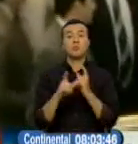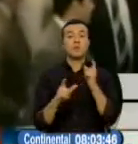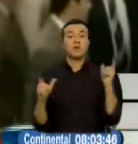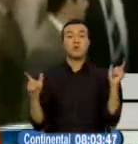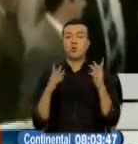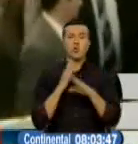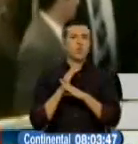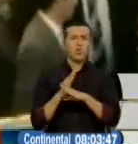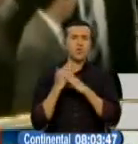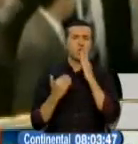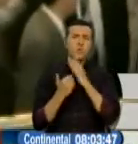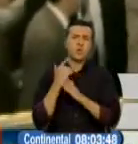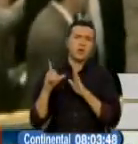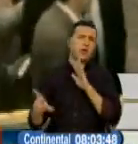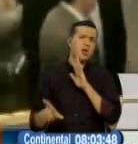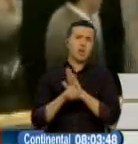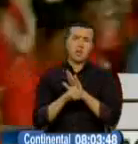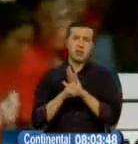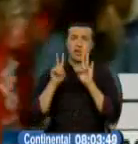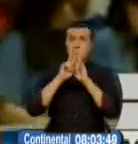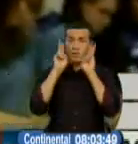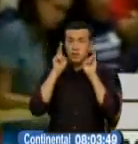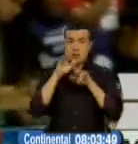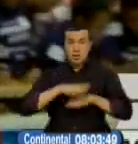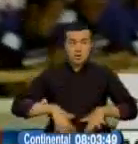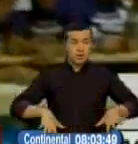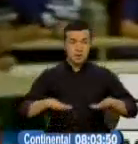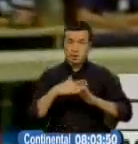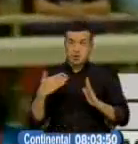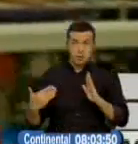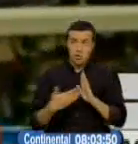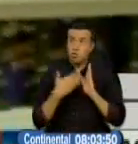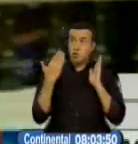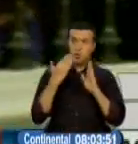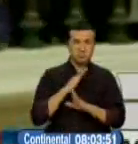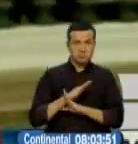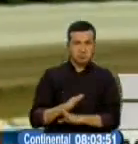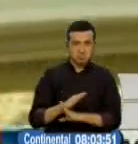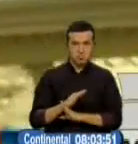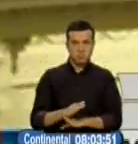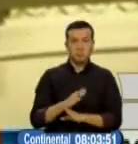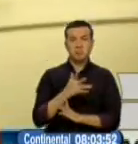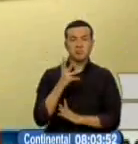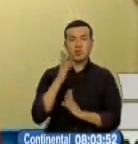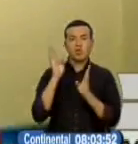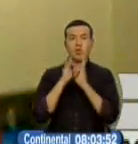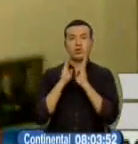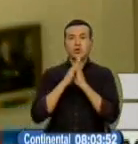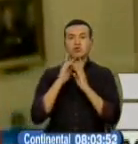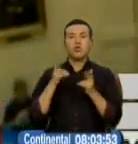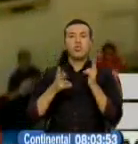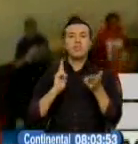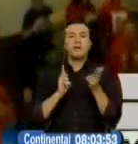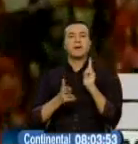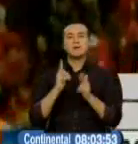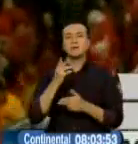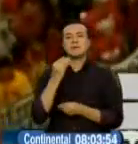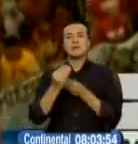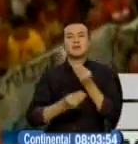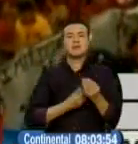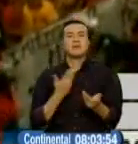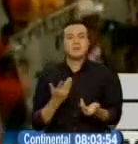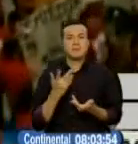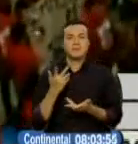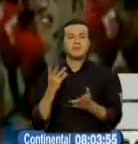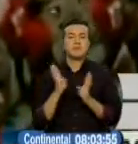que se oponen a una nueva y estricta ley en contra de la ciudad de Santuario realizaron una protesta desde la galería pública en el Congreso de Texas, lo que interrumpió la sesión